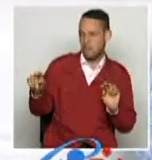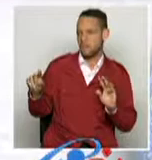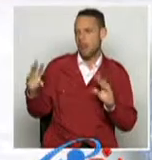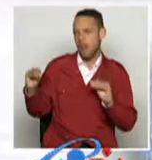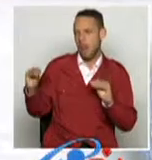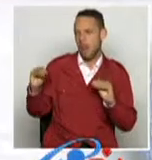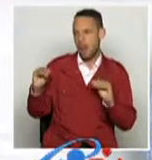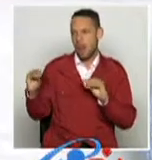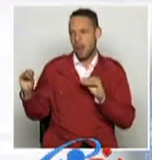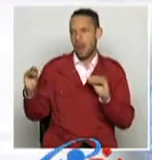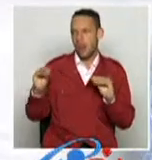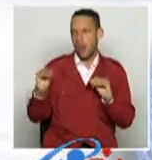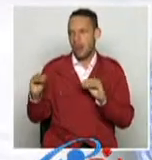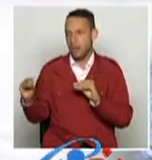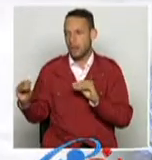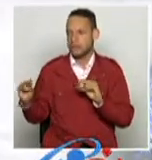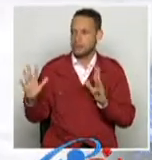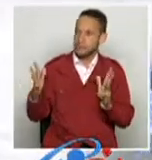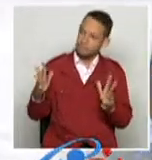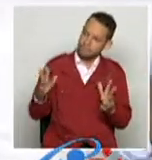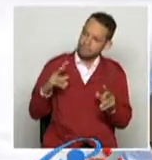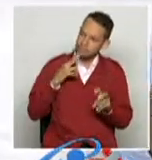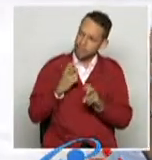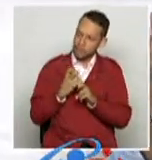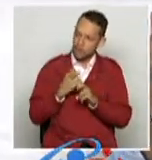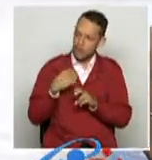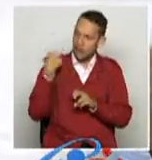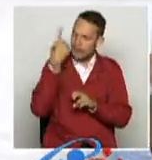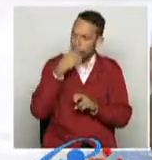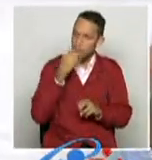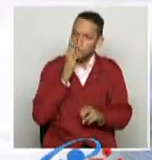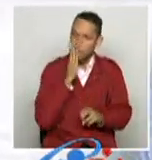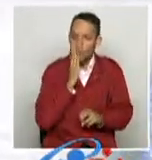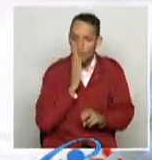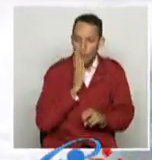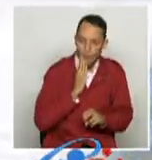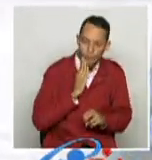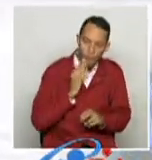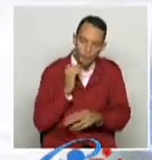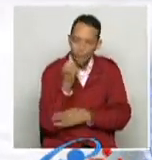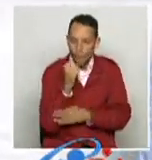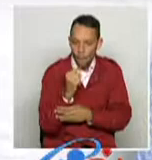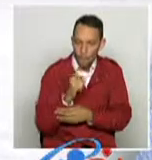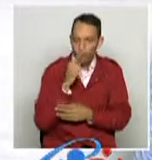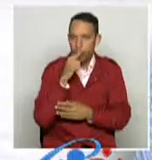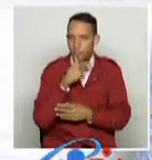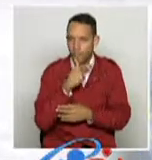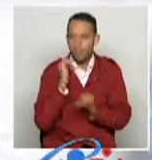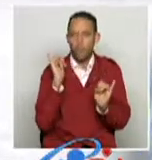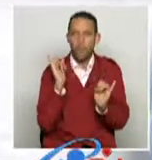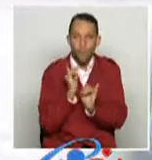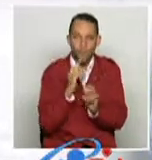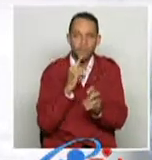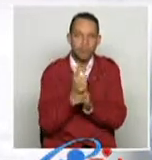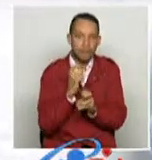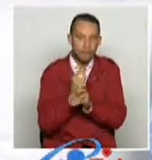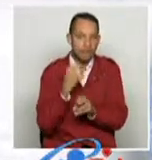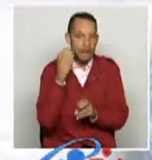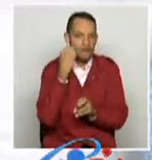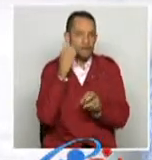o algo, digamos, las miserias en el consultorio, ¿cierto? Porque a veces son casos,